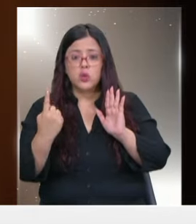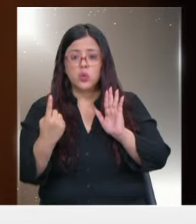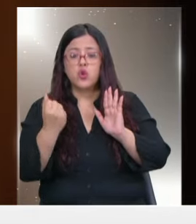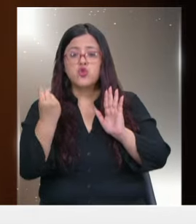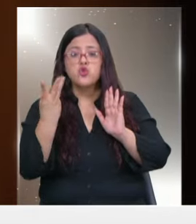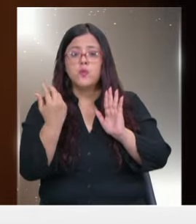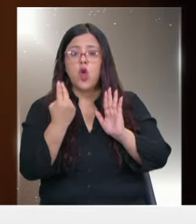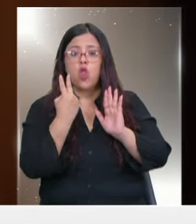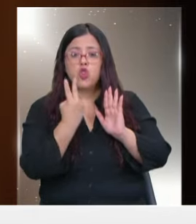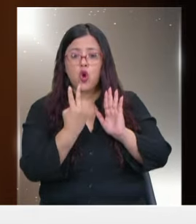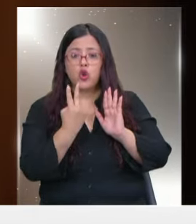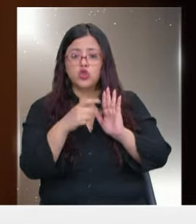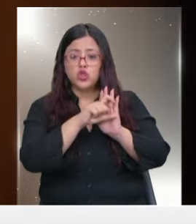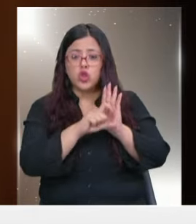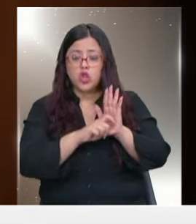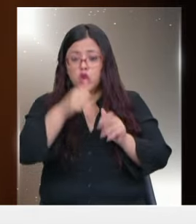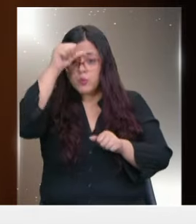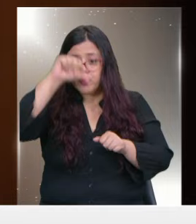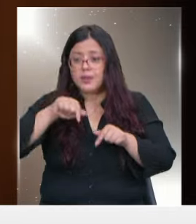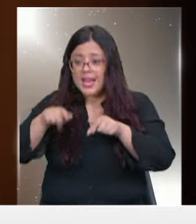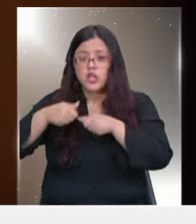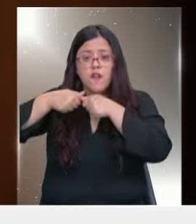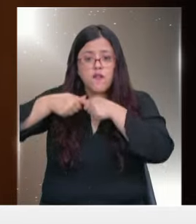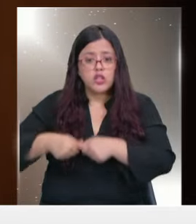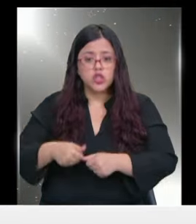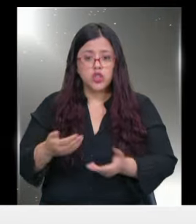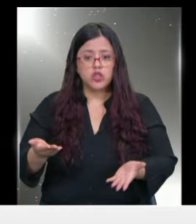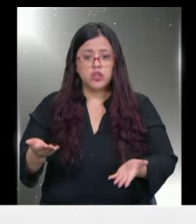2 del Código Penal, eso es violación. Eso...